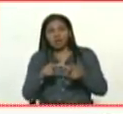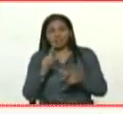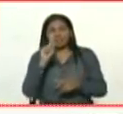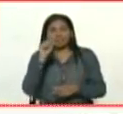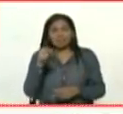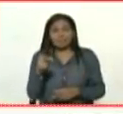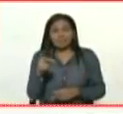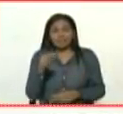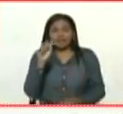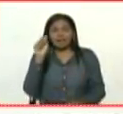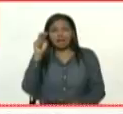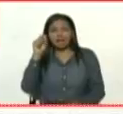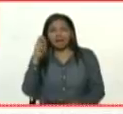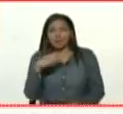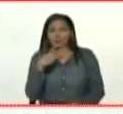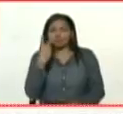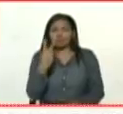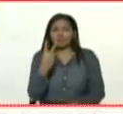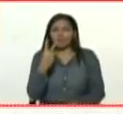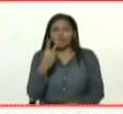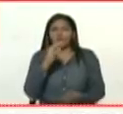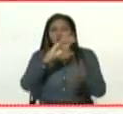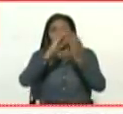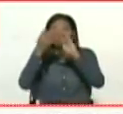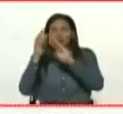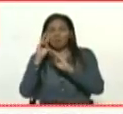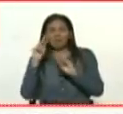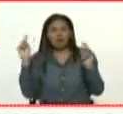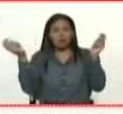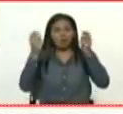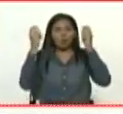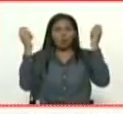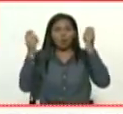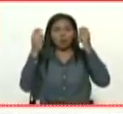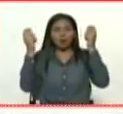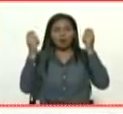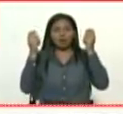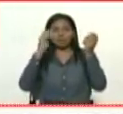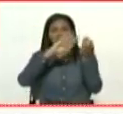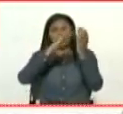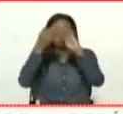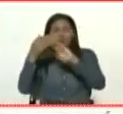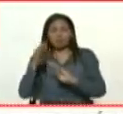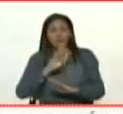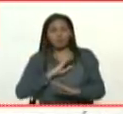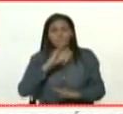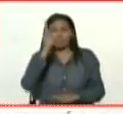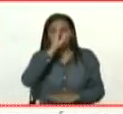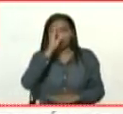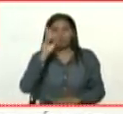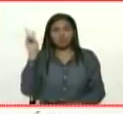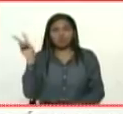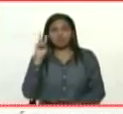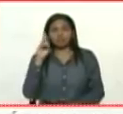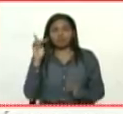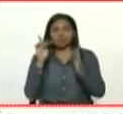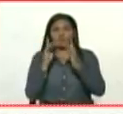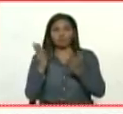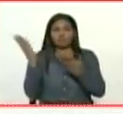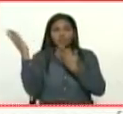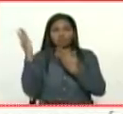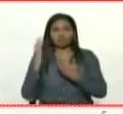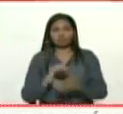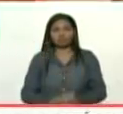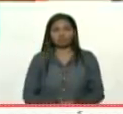Ana León, una vocera comunal, para ver las jornadas de Mi Comuna en el Banco de Venezuela Digital. Adelante, por